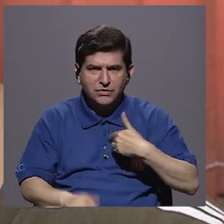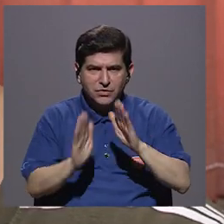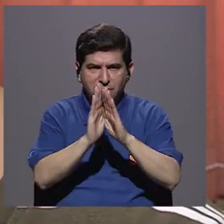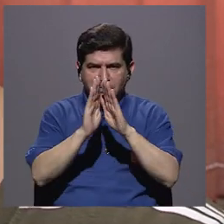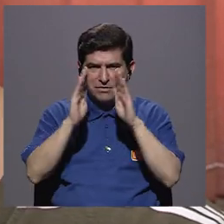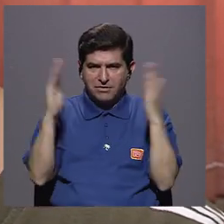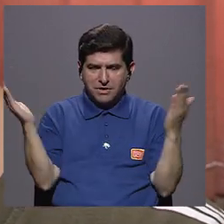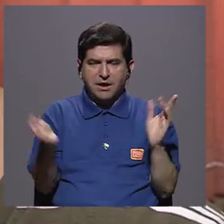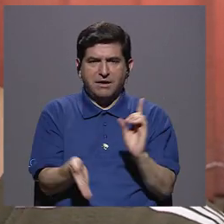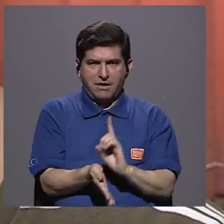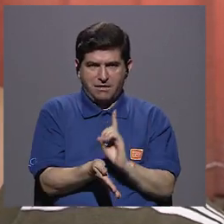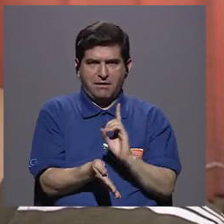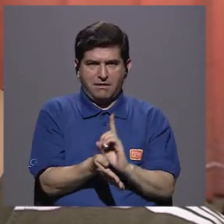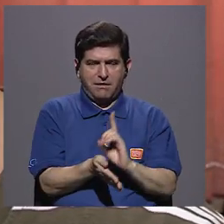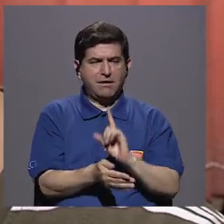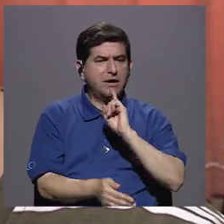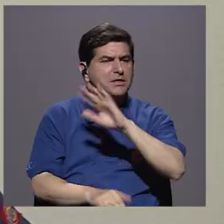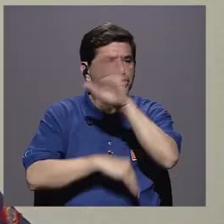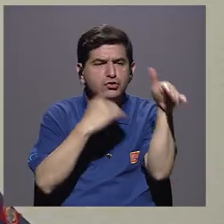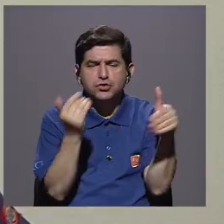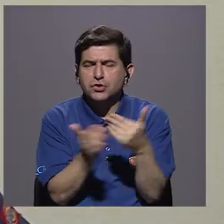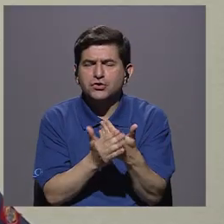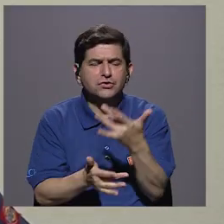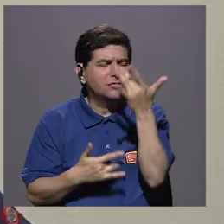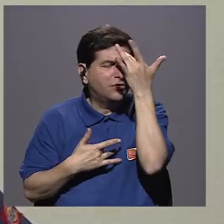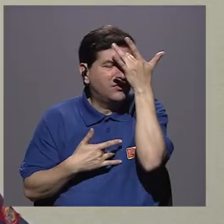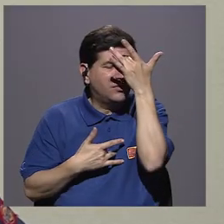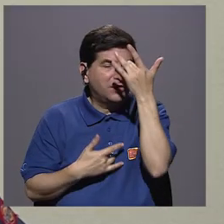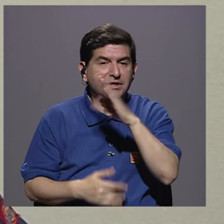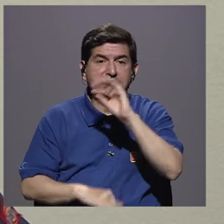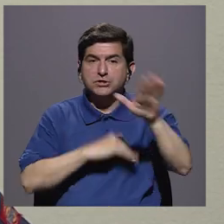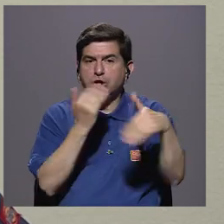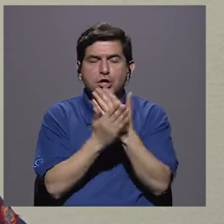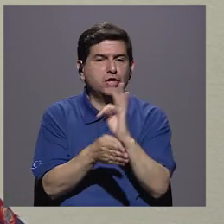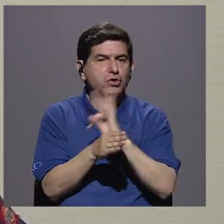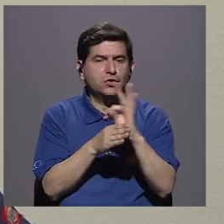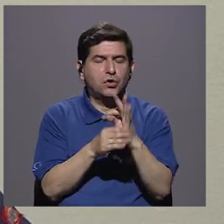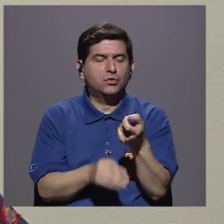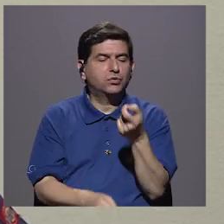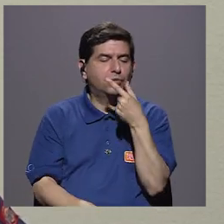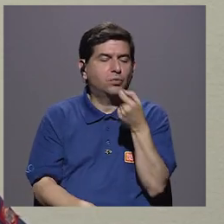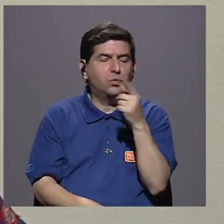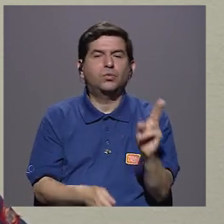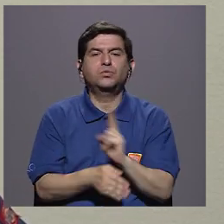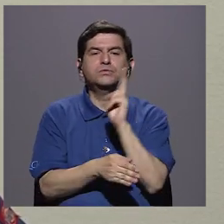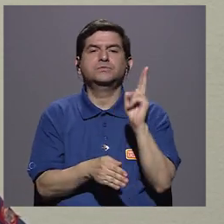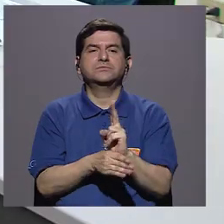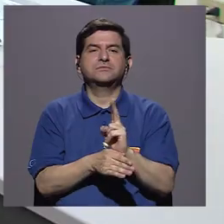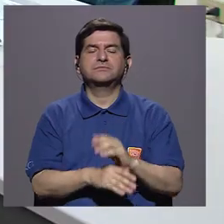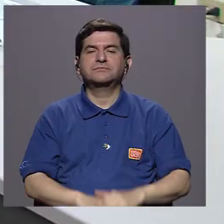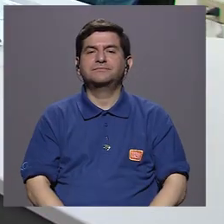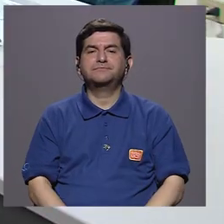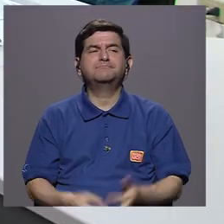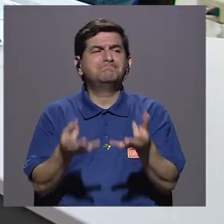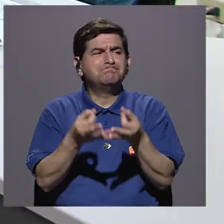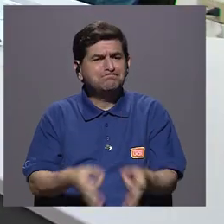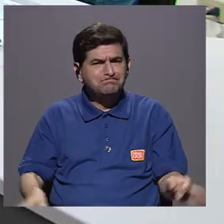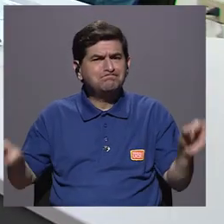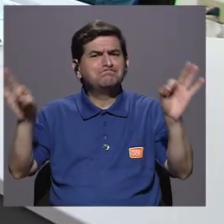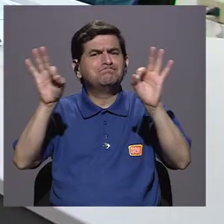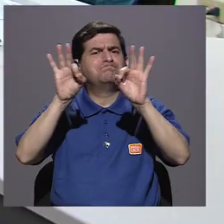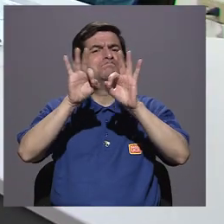esa apertura con el médico e indicar todos los padecimientos que tiene y todos los tratamientos que toma. Es importante,